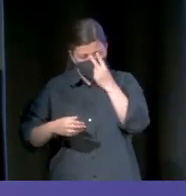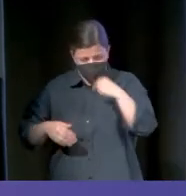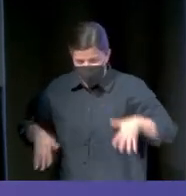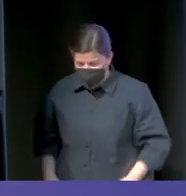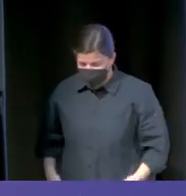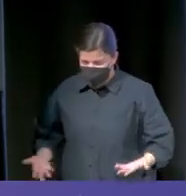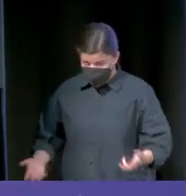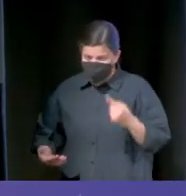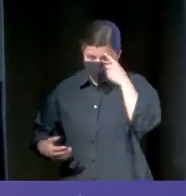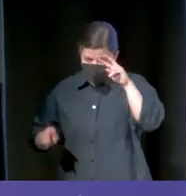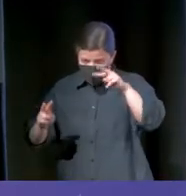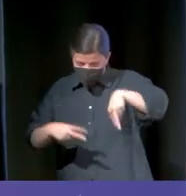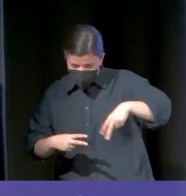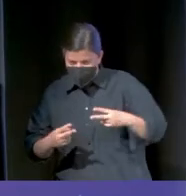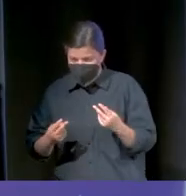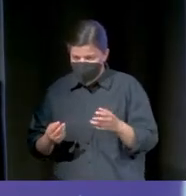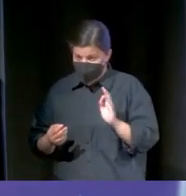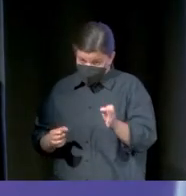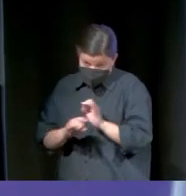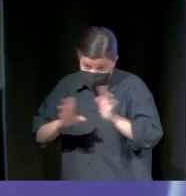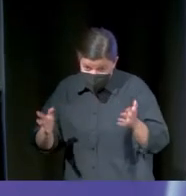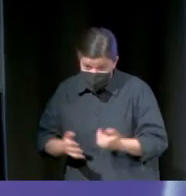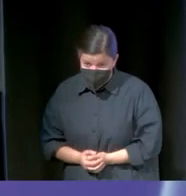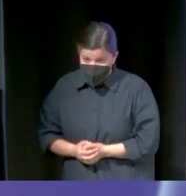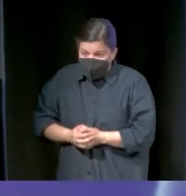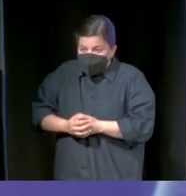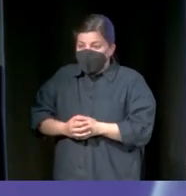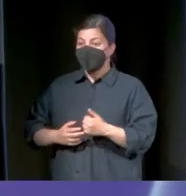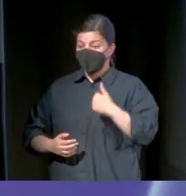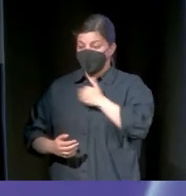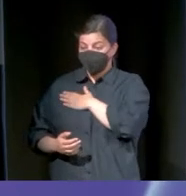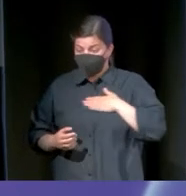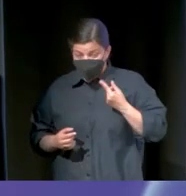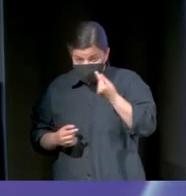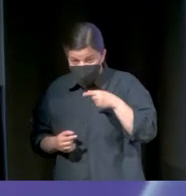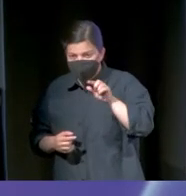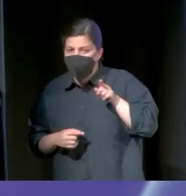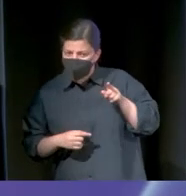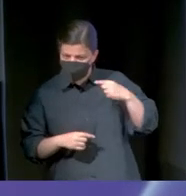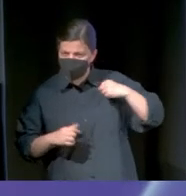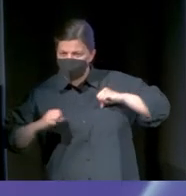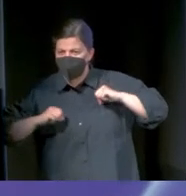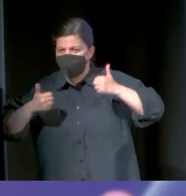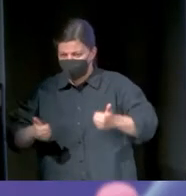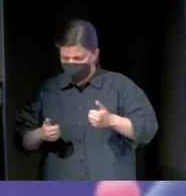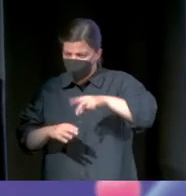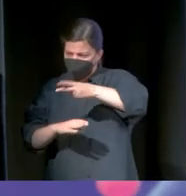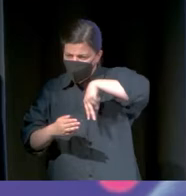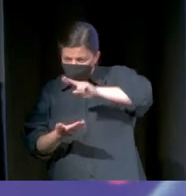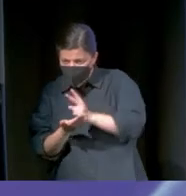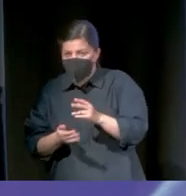que sé que estáis fijando claro pero yo quiero matizar que aquí fue cuando yo empecé con mis pinitos de las acrobacias